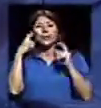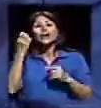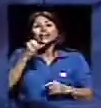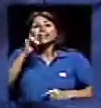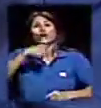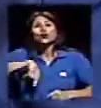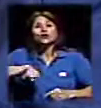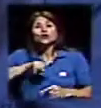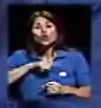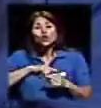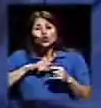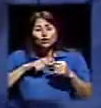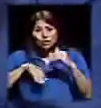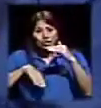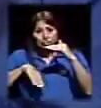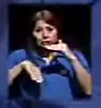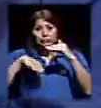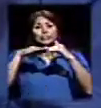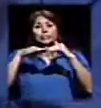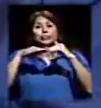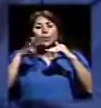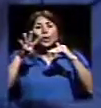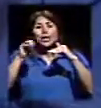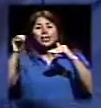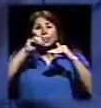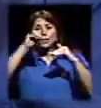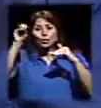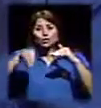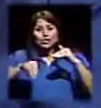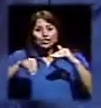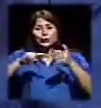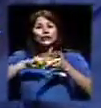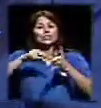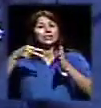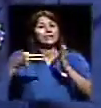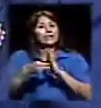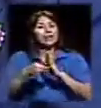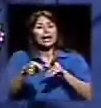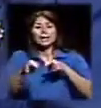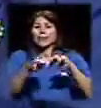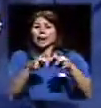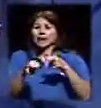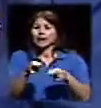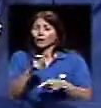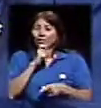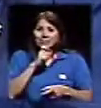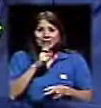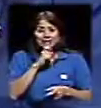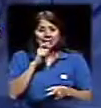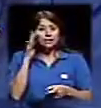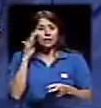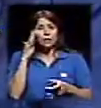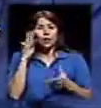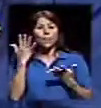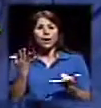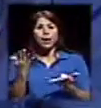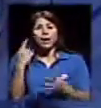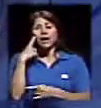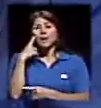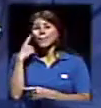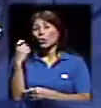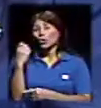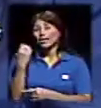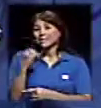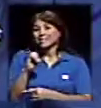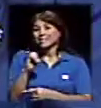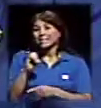eventualmente al 40%, este manejo sería muy difícil, preocupante, dado que si se